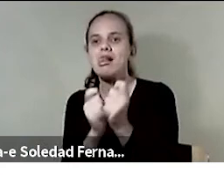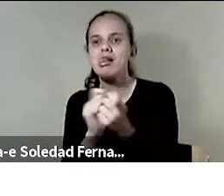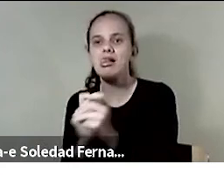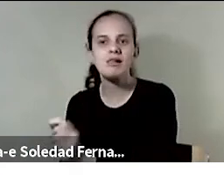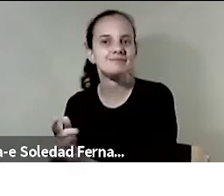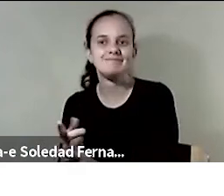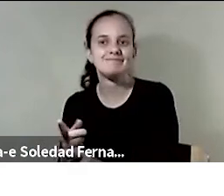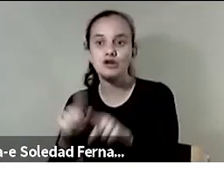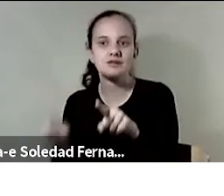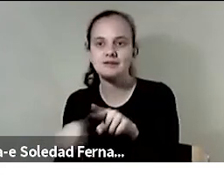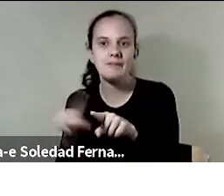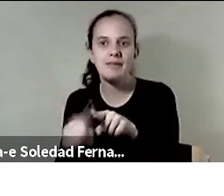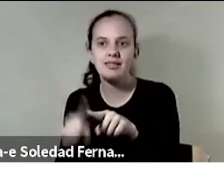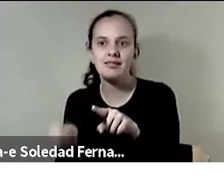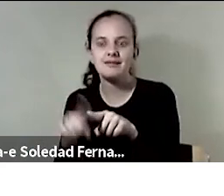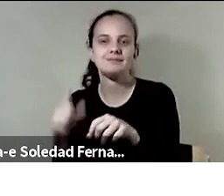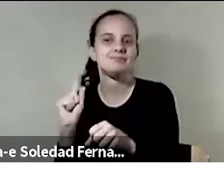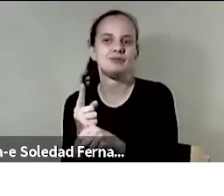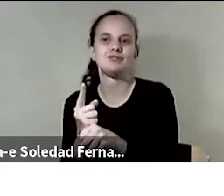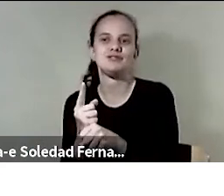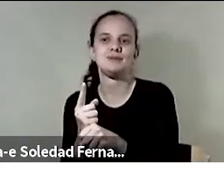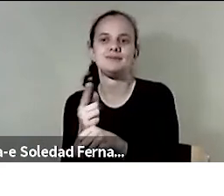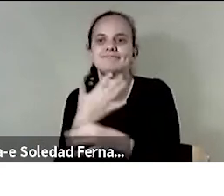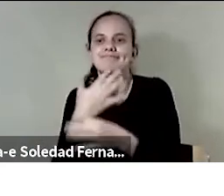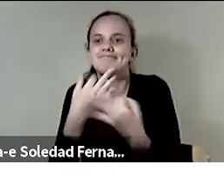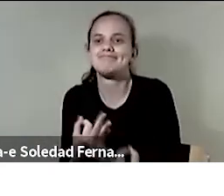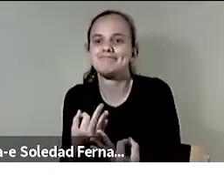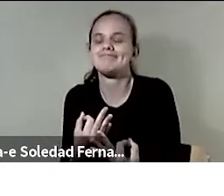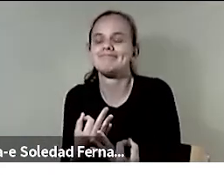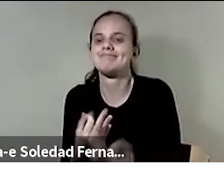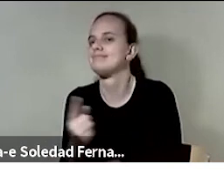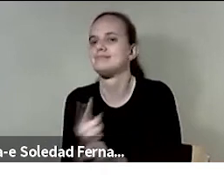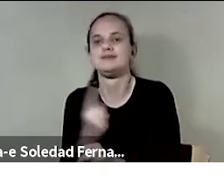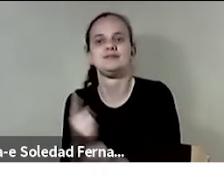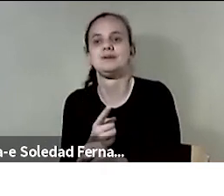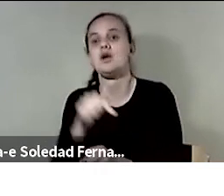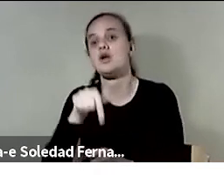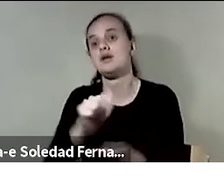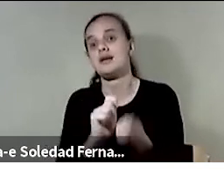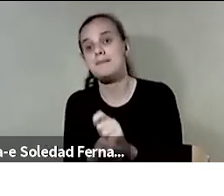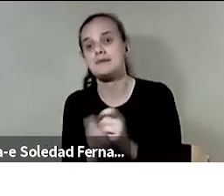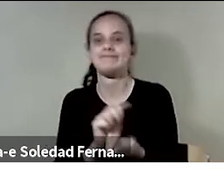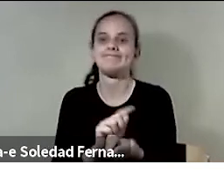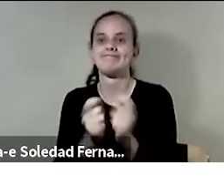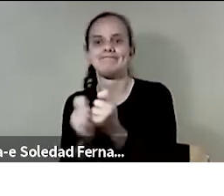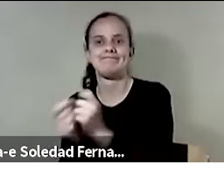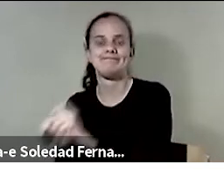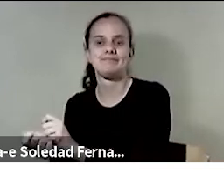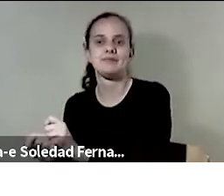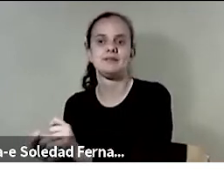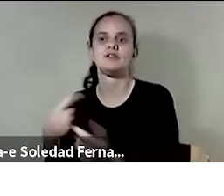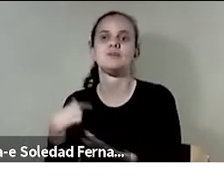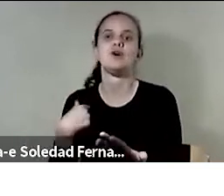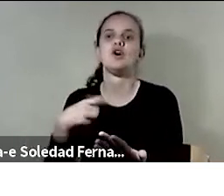como productos vivos, constantemente están cambiando el código, constantemente está cambiando. Entonces es imposible garantizar algo